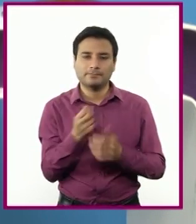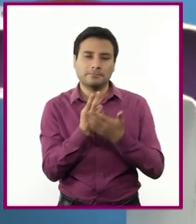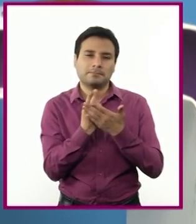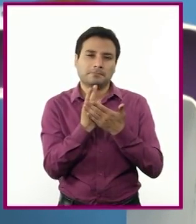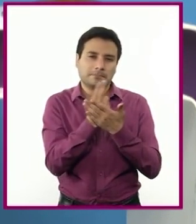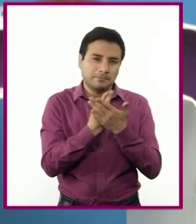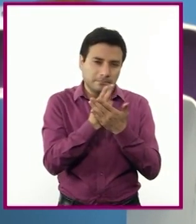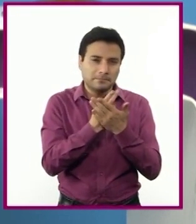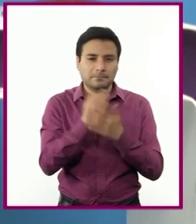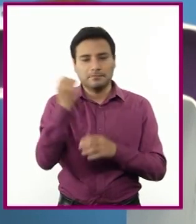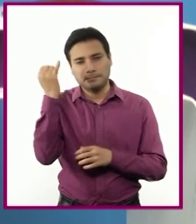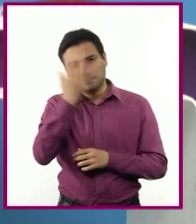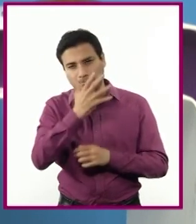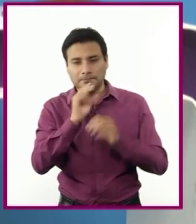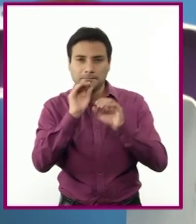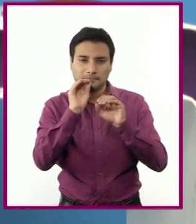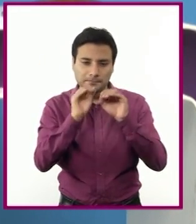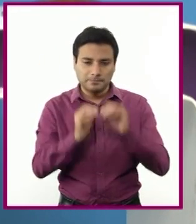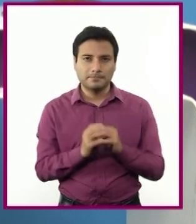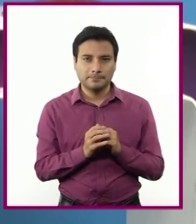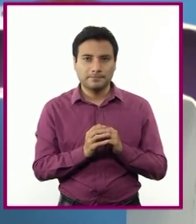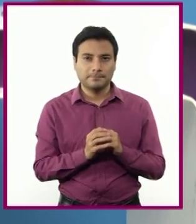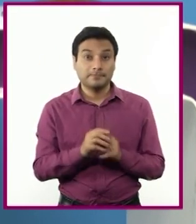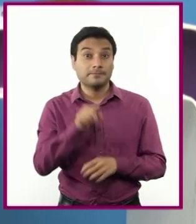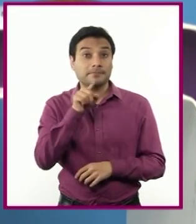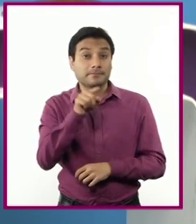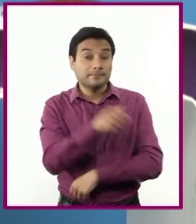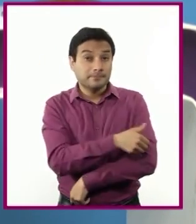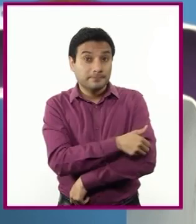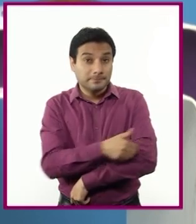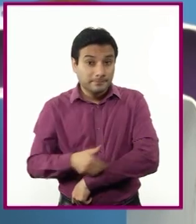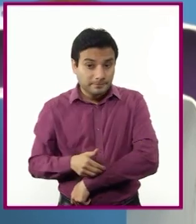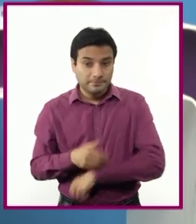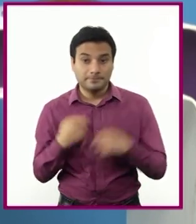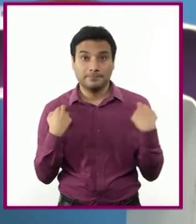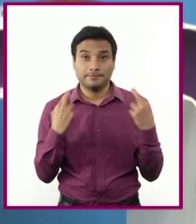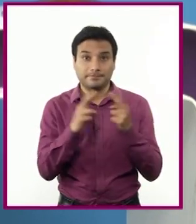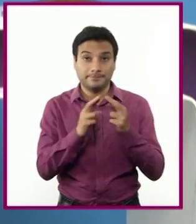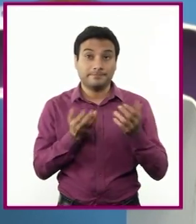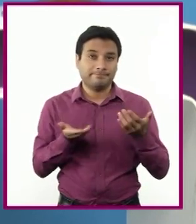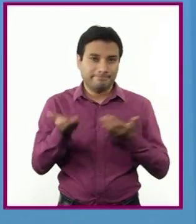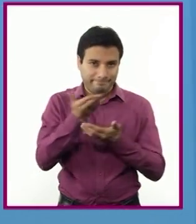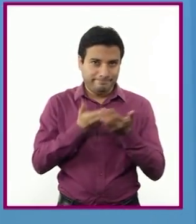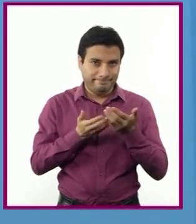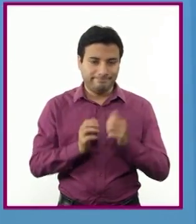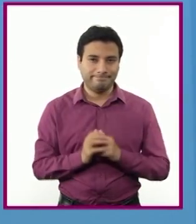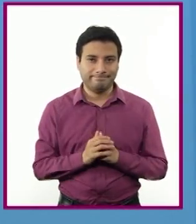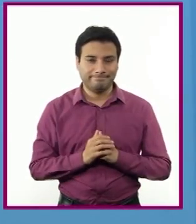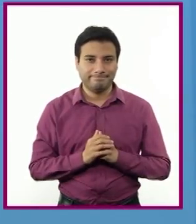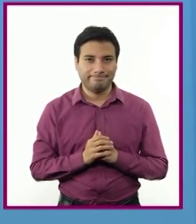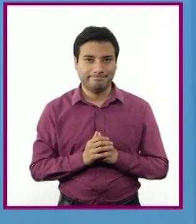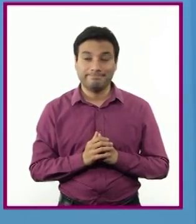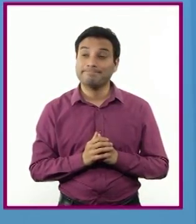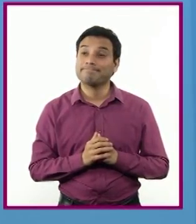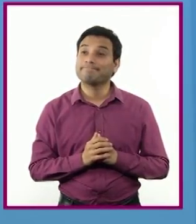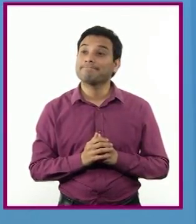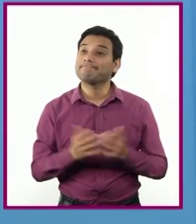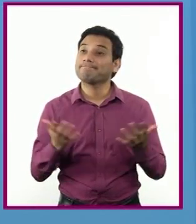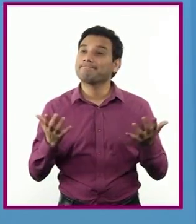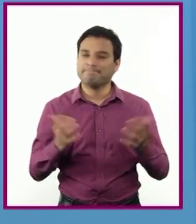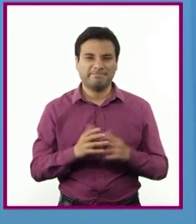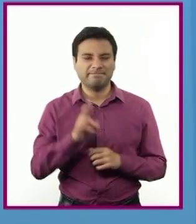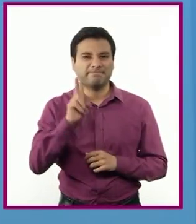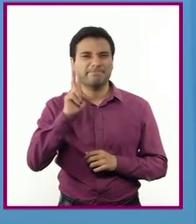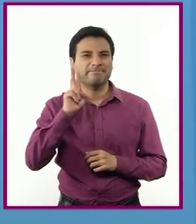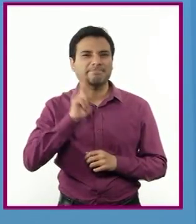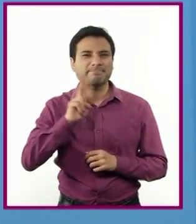e imágenes. Compartan su trabajo con sus familias y sus maestras o maestros. Maestra,